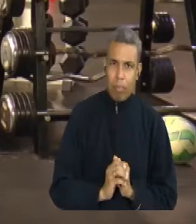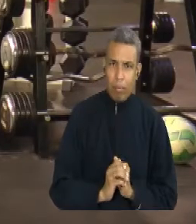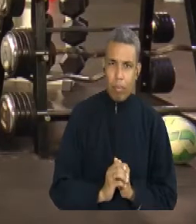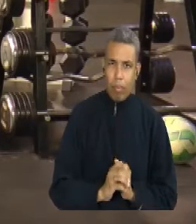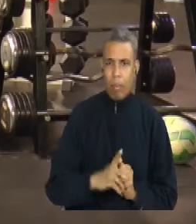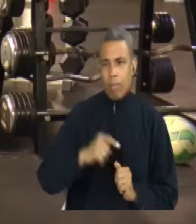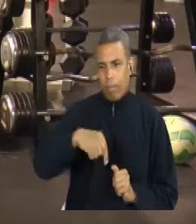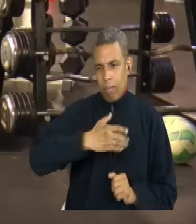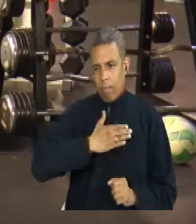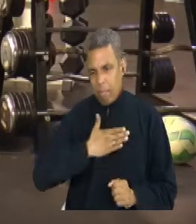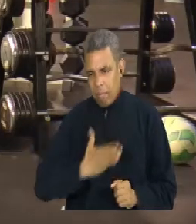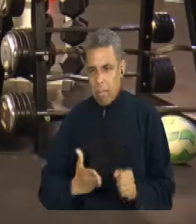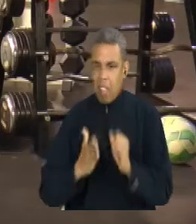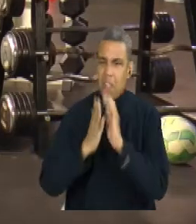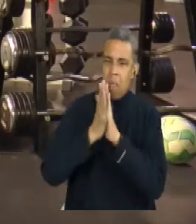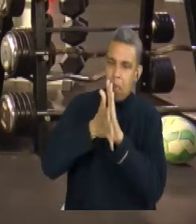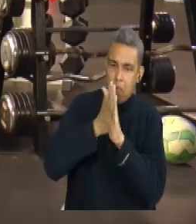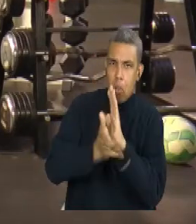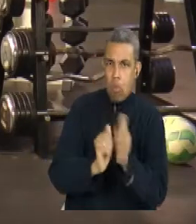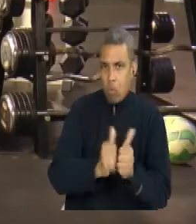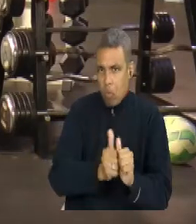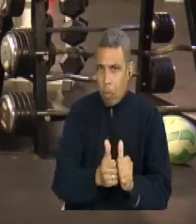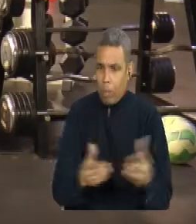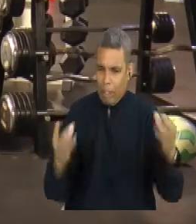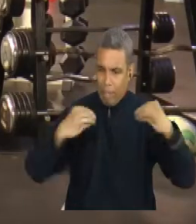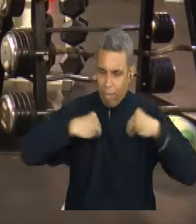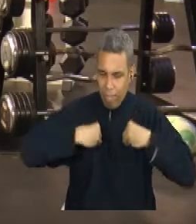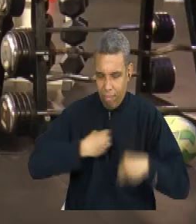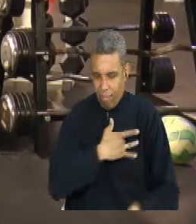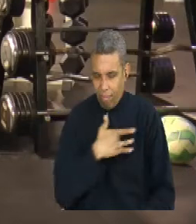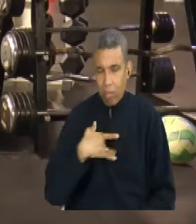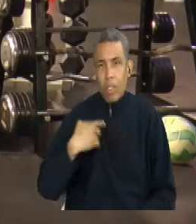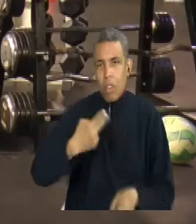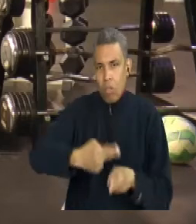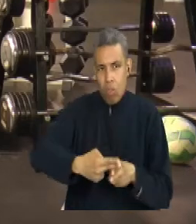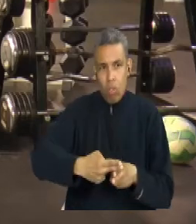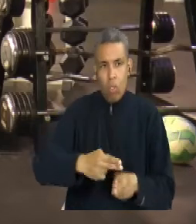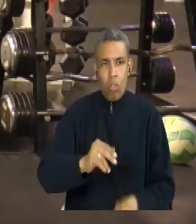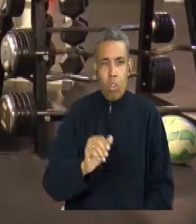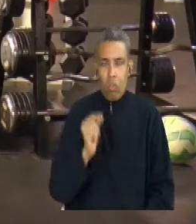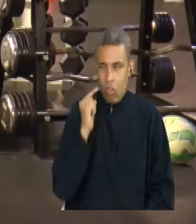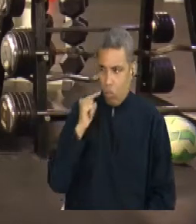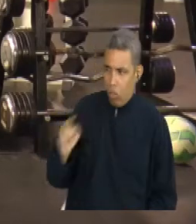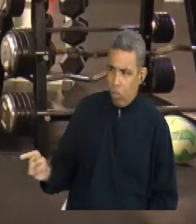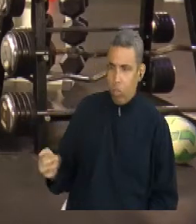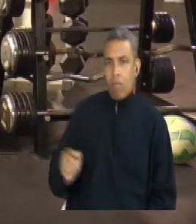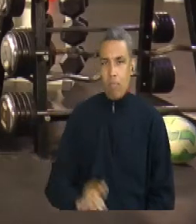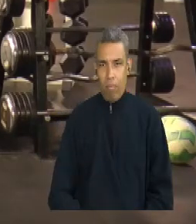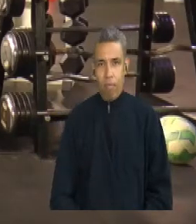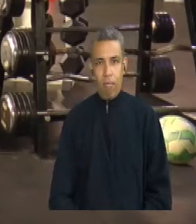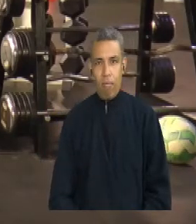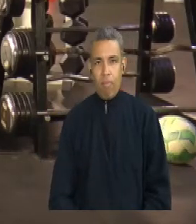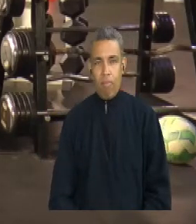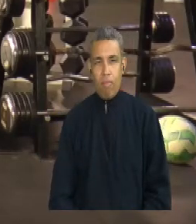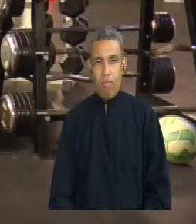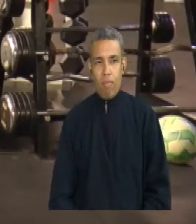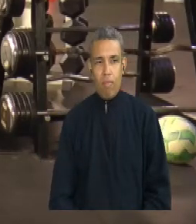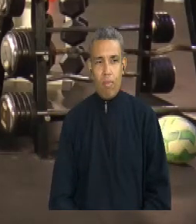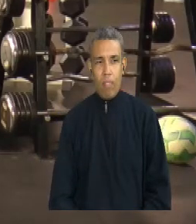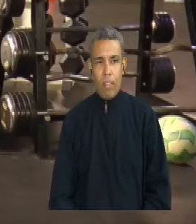una muy buena información a sus casas. Y bueno, soy Andrés Durán del Centro Deportivo Zona Training 36, más que un gino, una